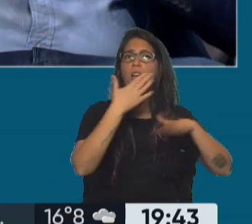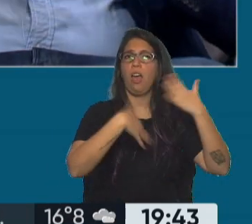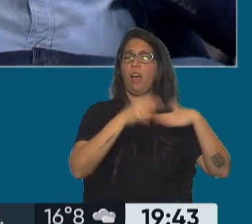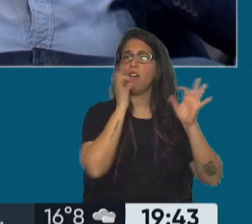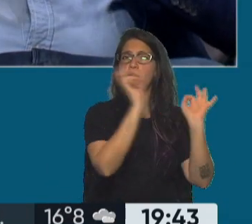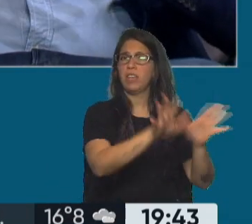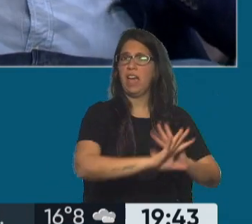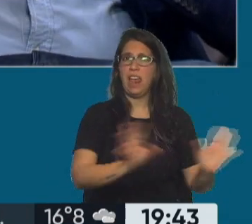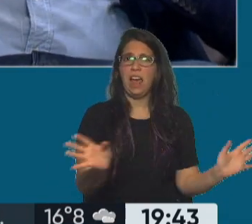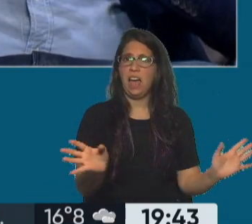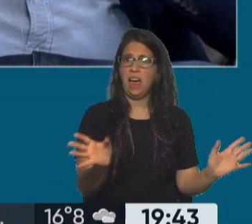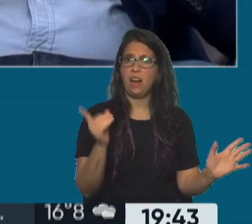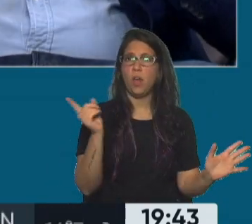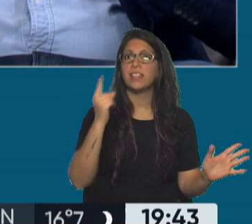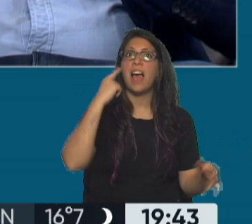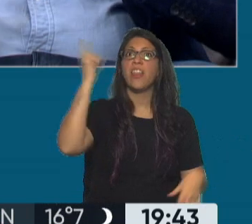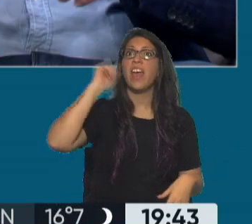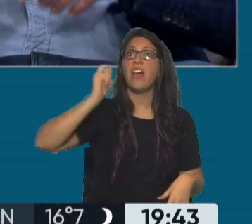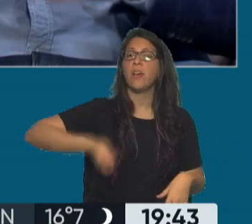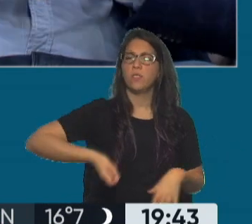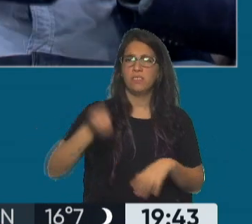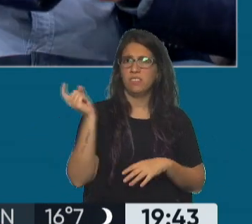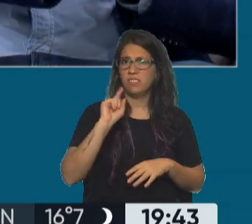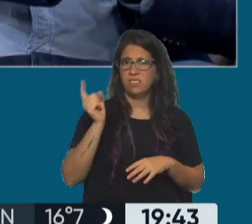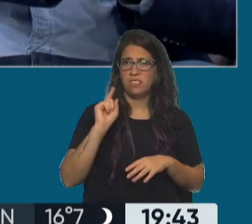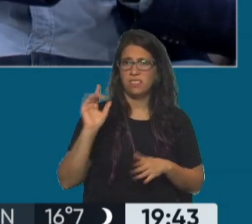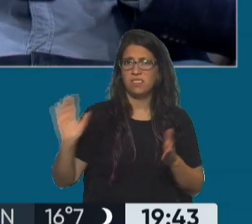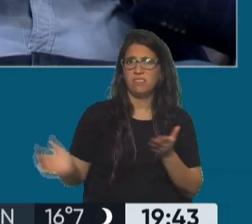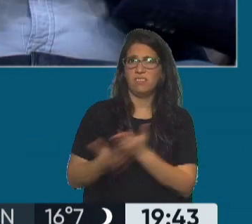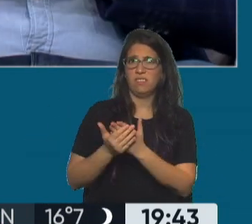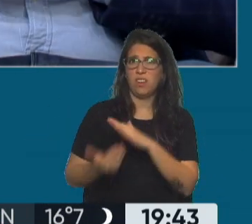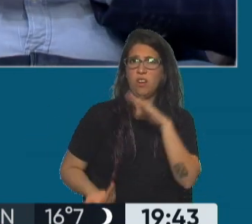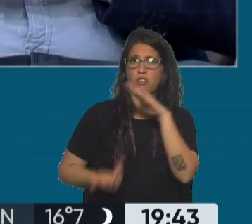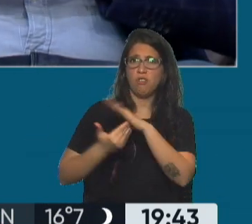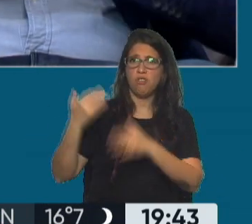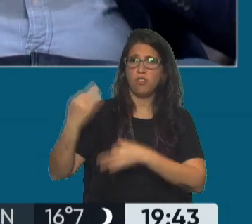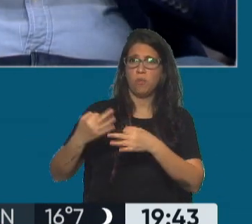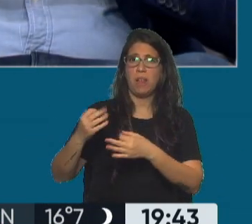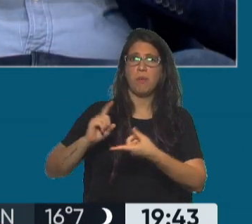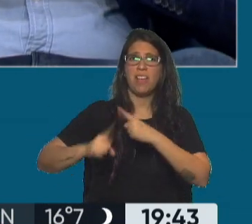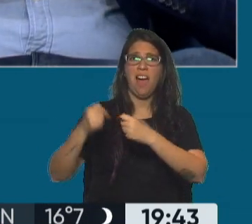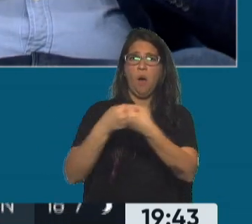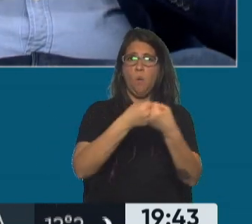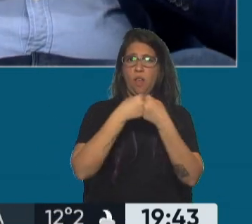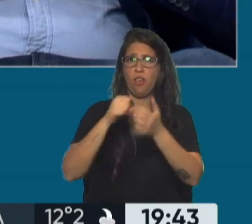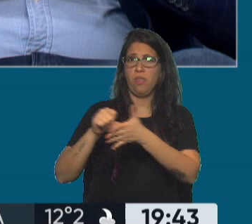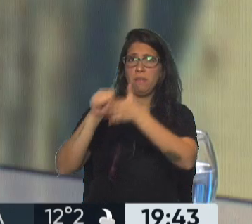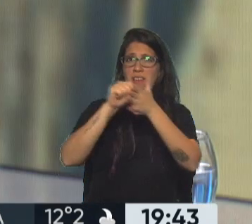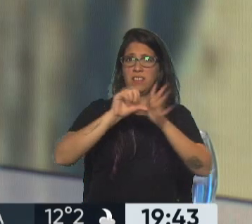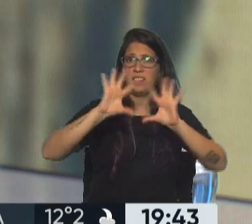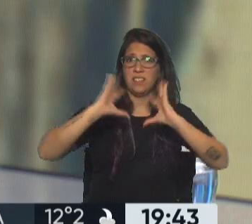es ahora que a Servini se le ocurrió. Servini tiene respaldo de la Corte Suprema y de todos los tratados internacionales. Lo que pasa es que en Europa, por ejemplo,